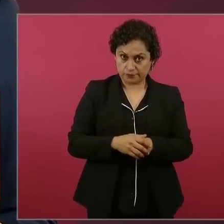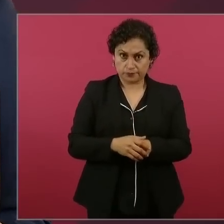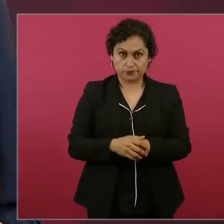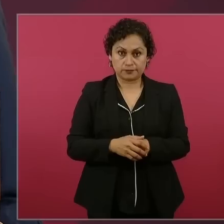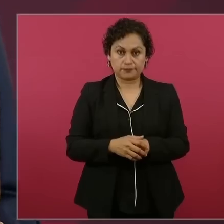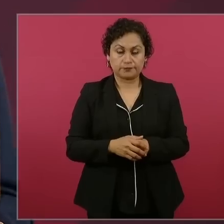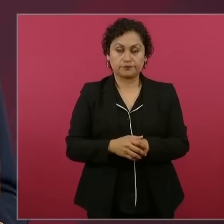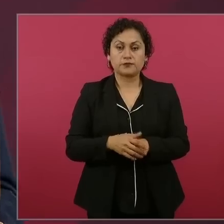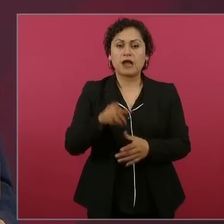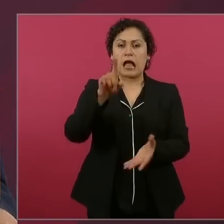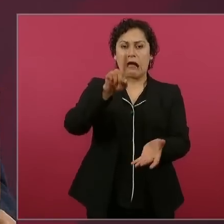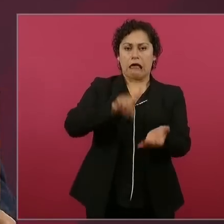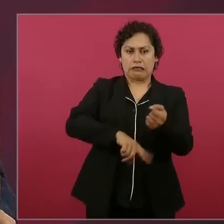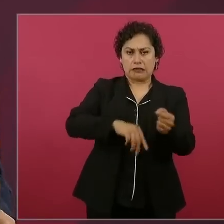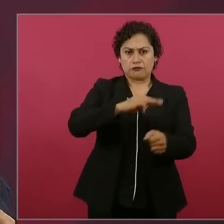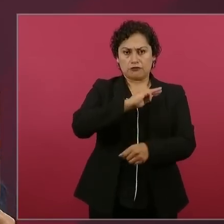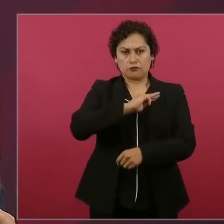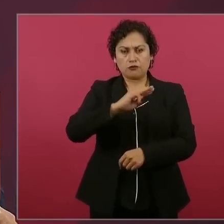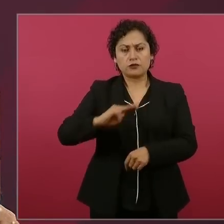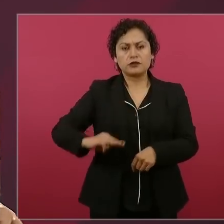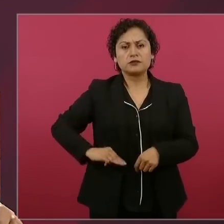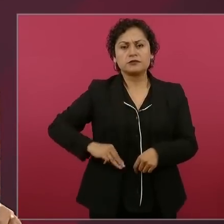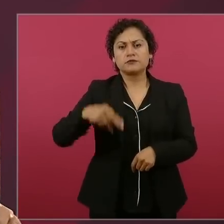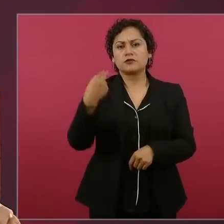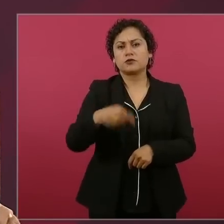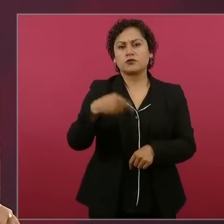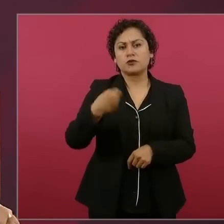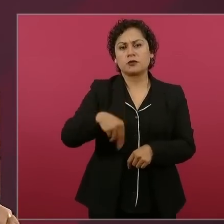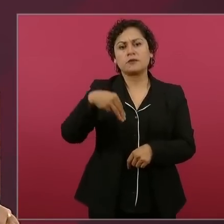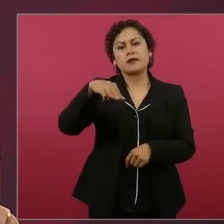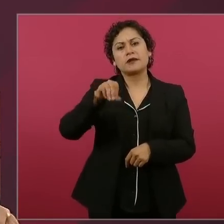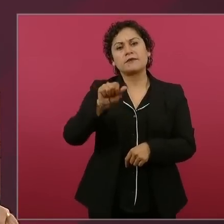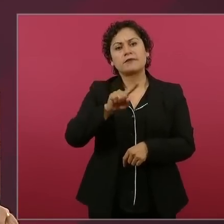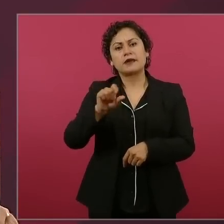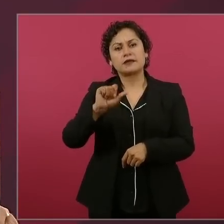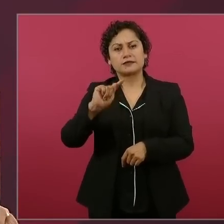un municipio que se llama Mazatlán,